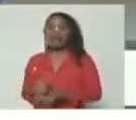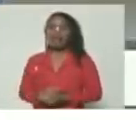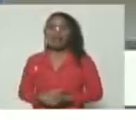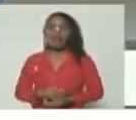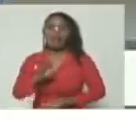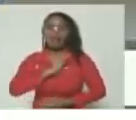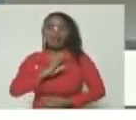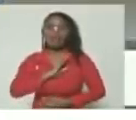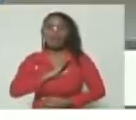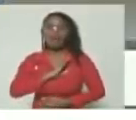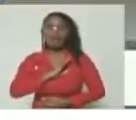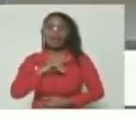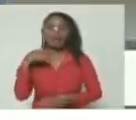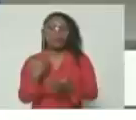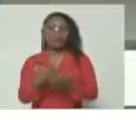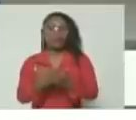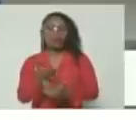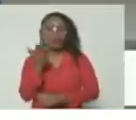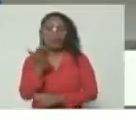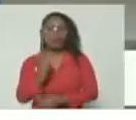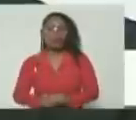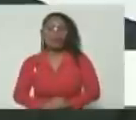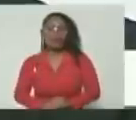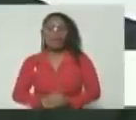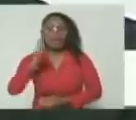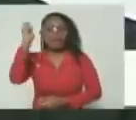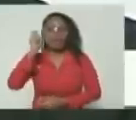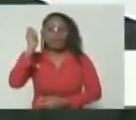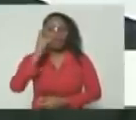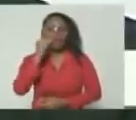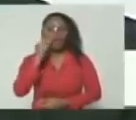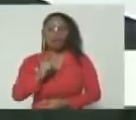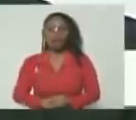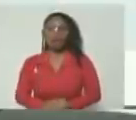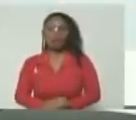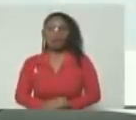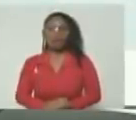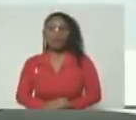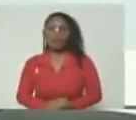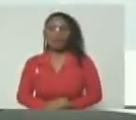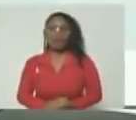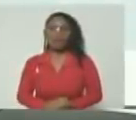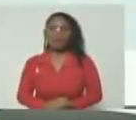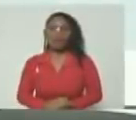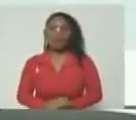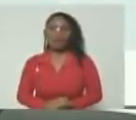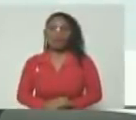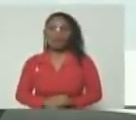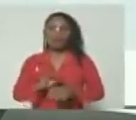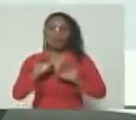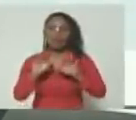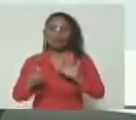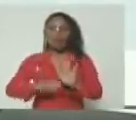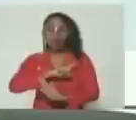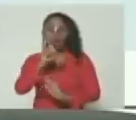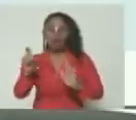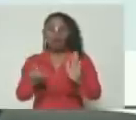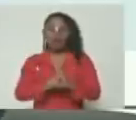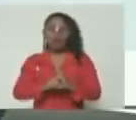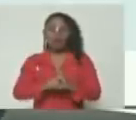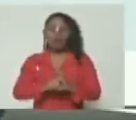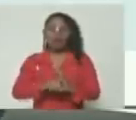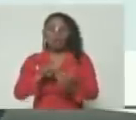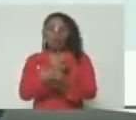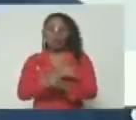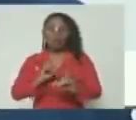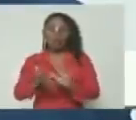la certeza usted, diputado Bernabéu, secretario general de Acción Democrática,